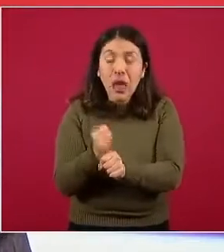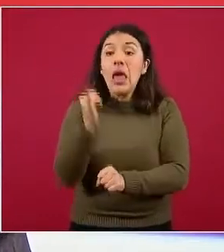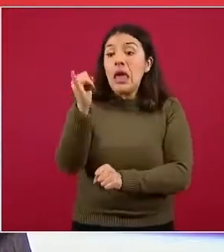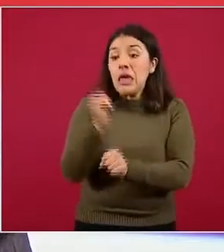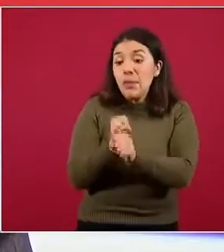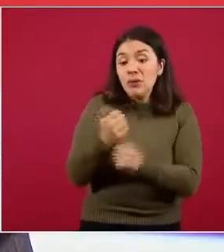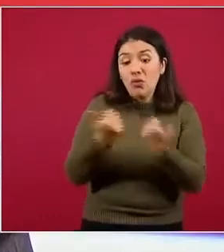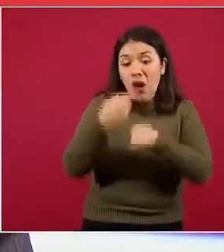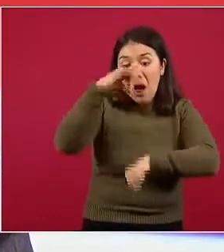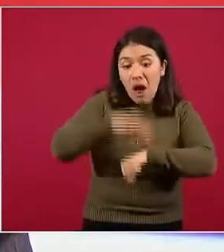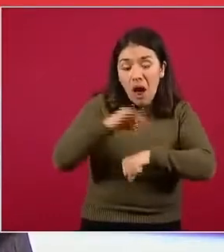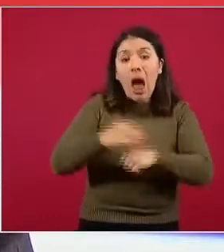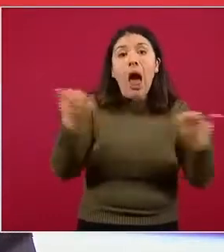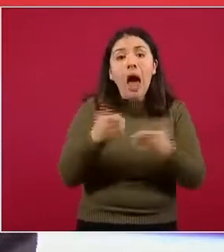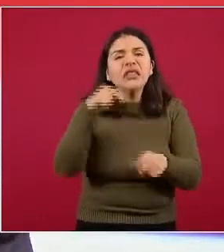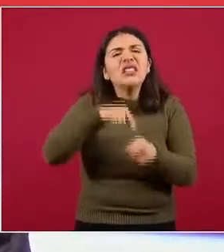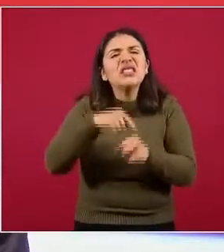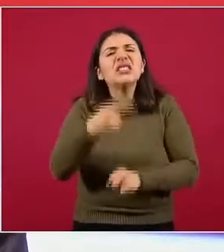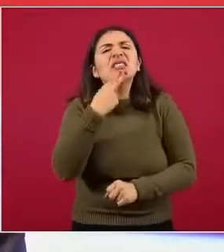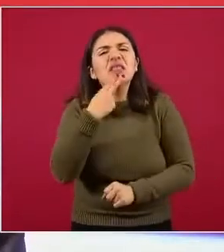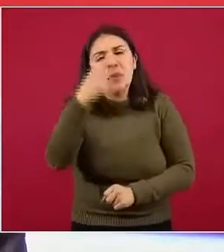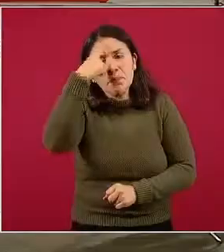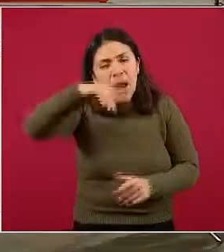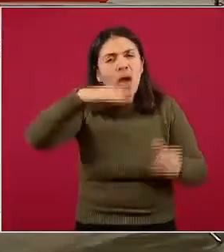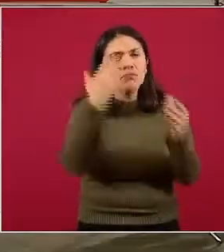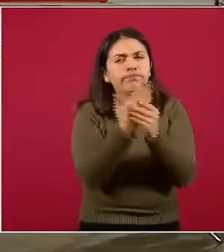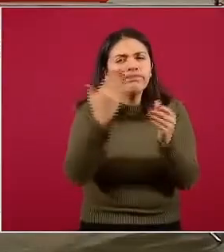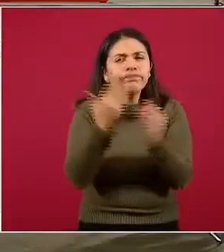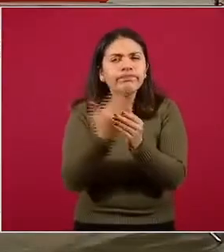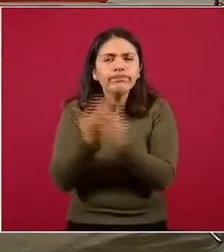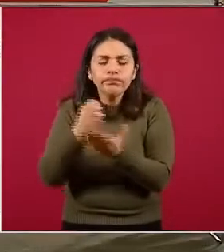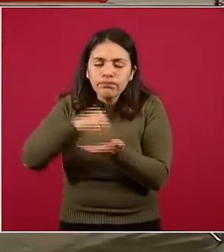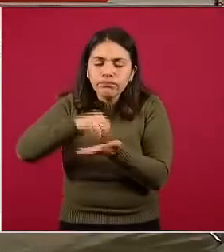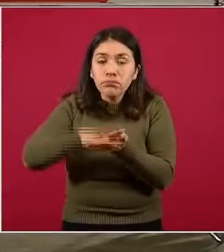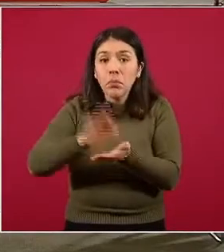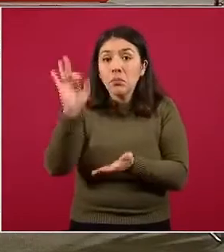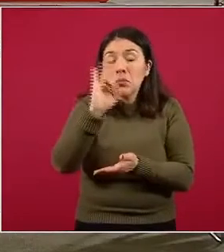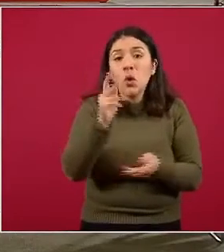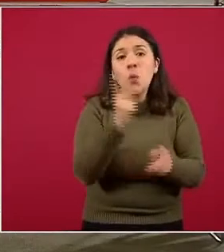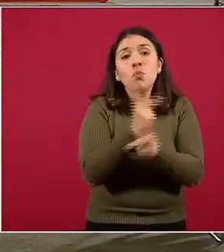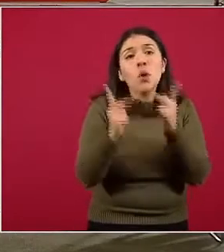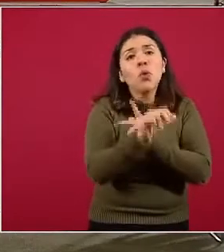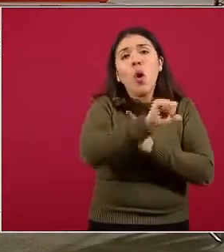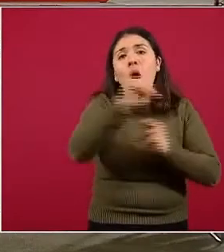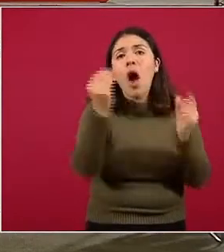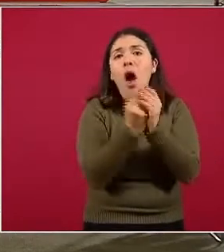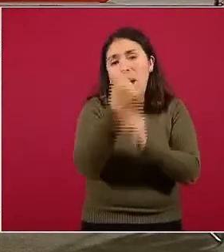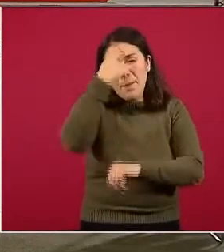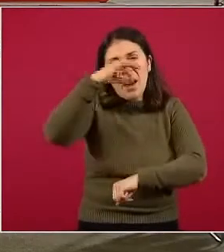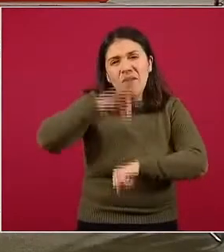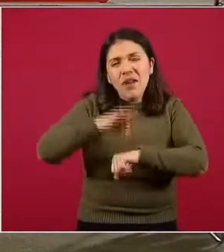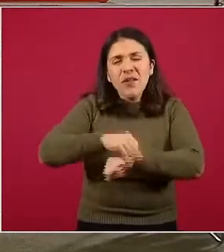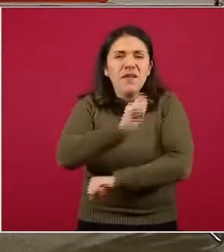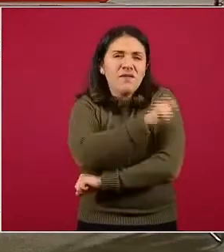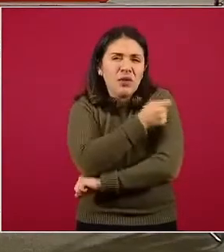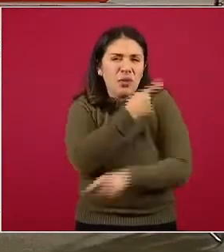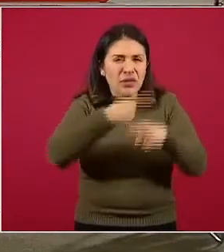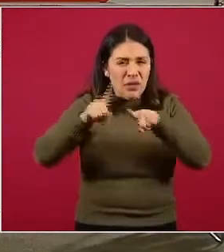clínica tiene como propósito documentar, en el caso de los productos farmacéuticos y con mayor razón de las